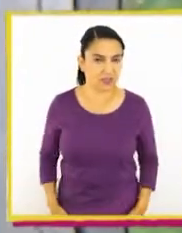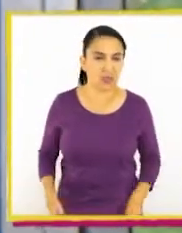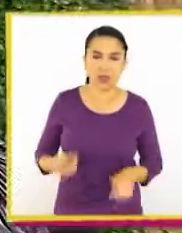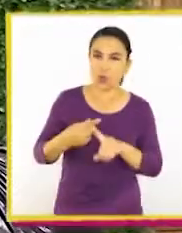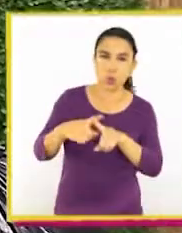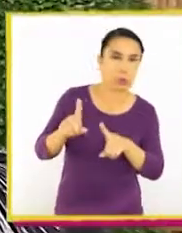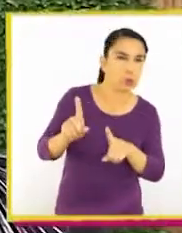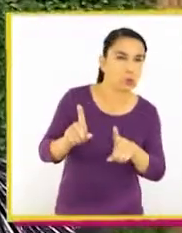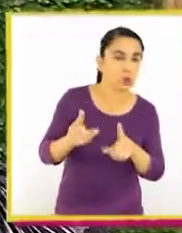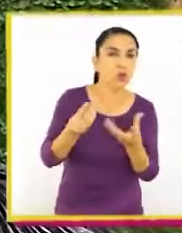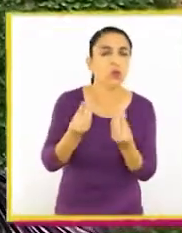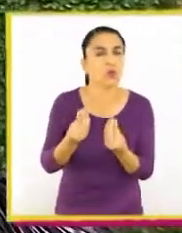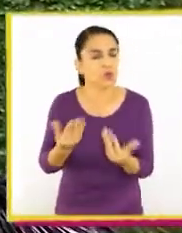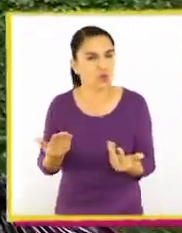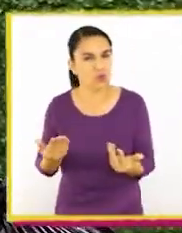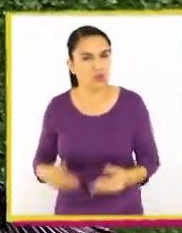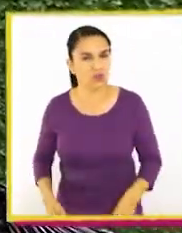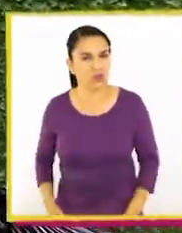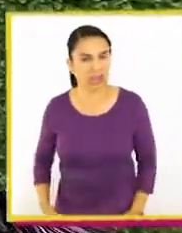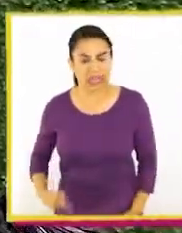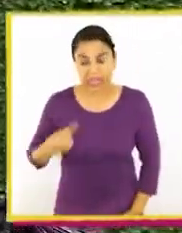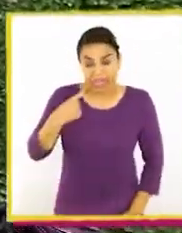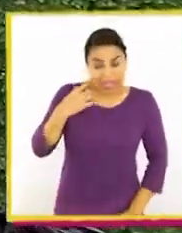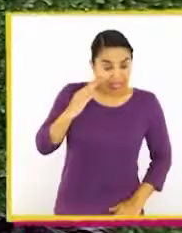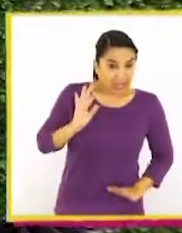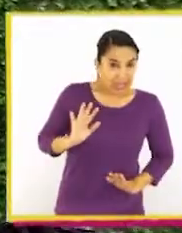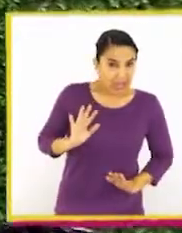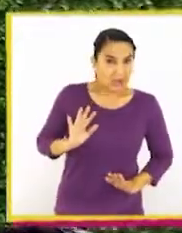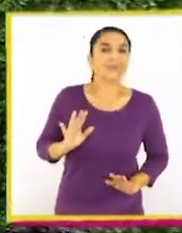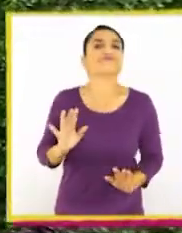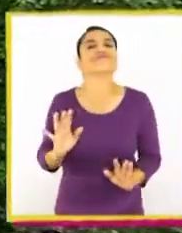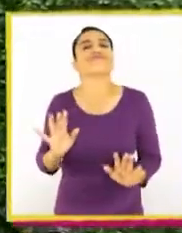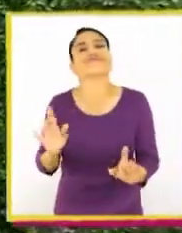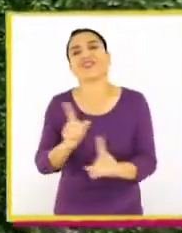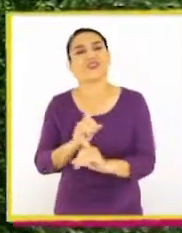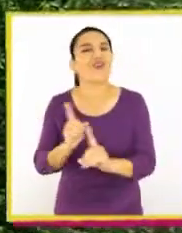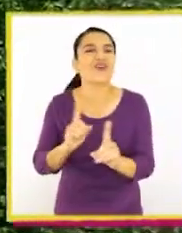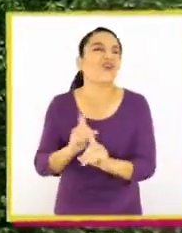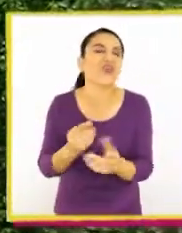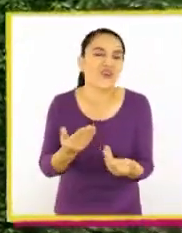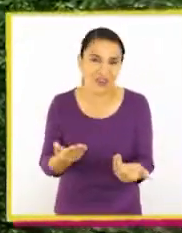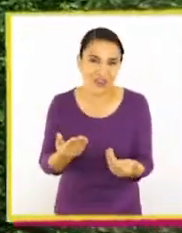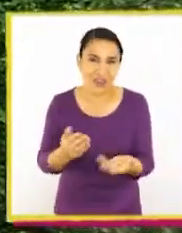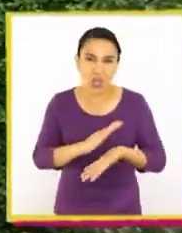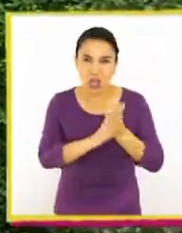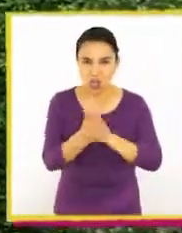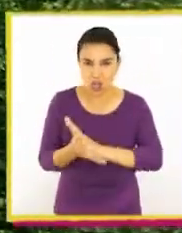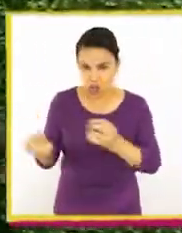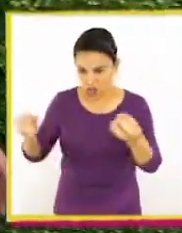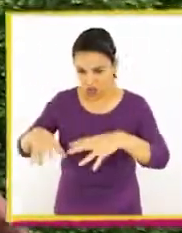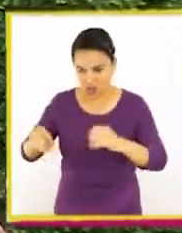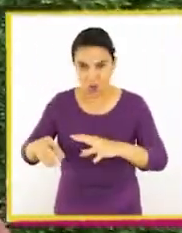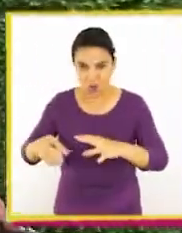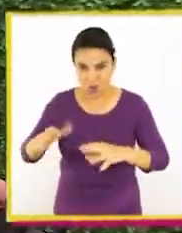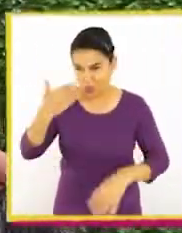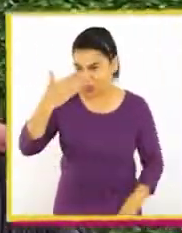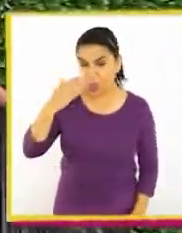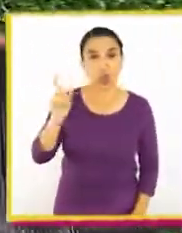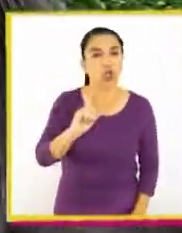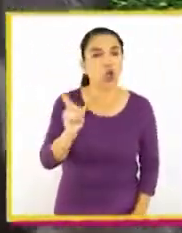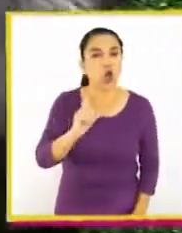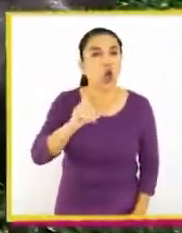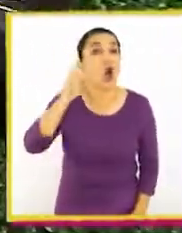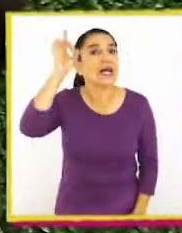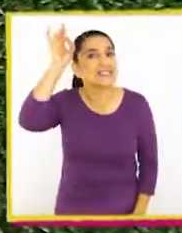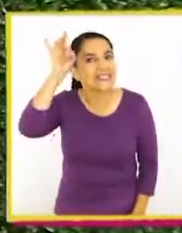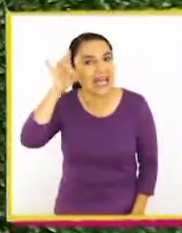a otros, ¿cómo? ¿Les da asco? Pero no, no todo lo que está acá tiene mal olor. Solo hay